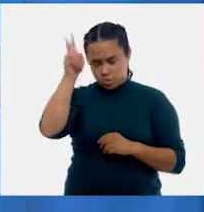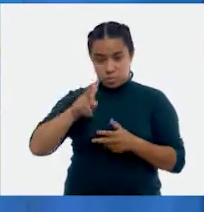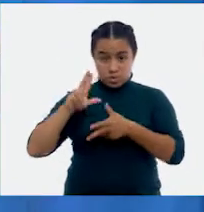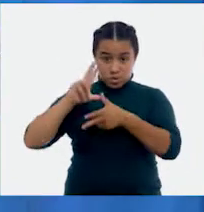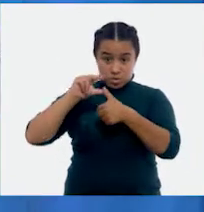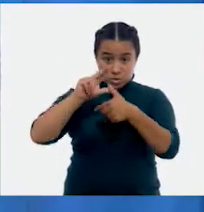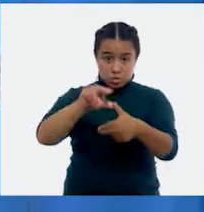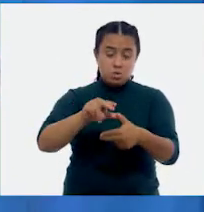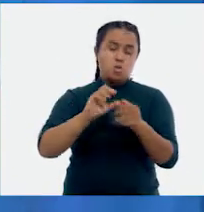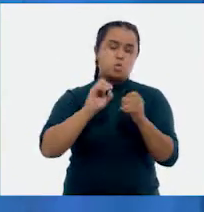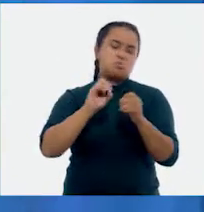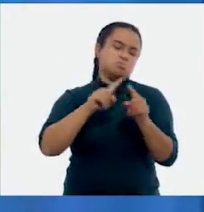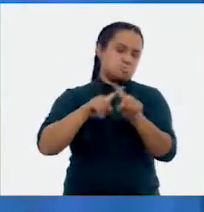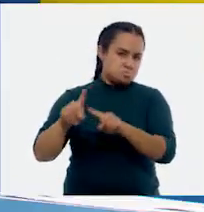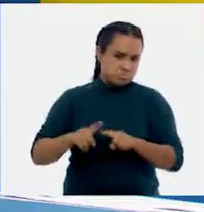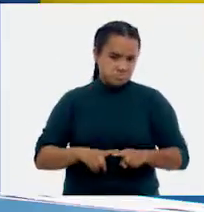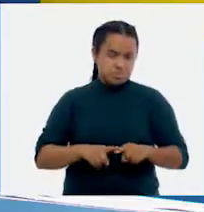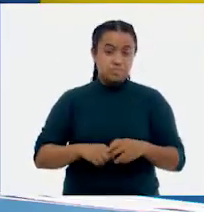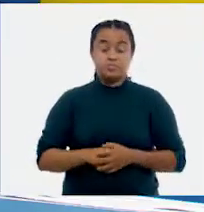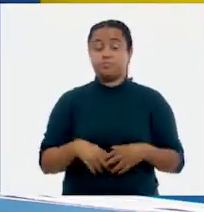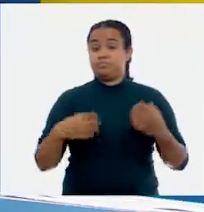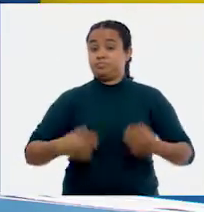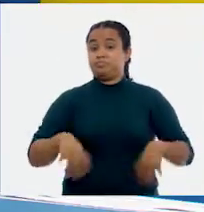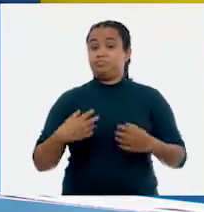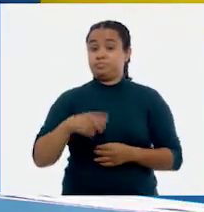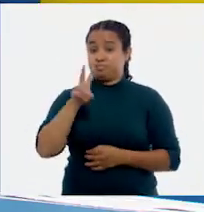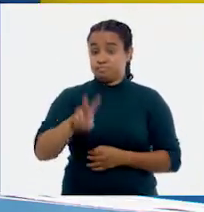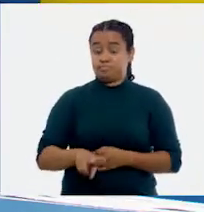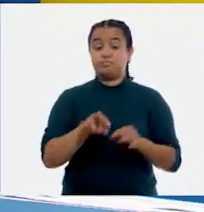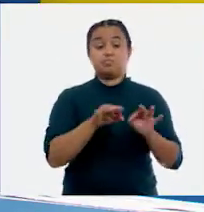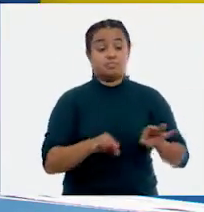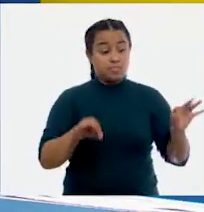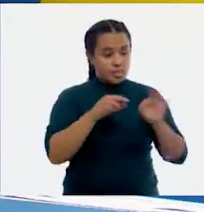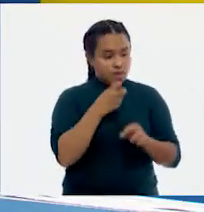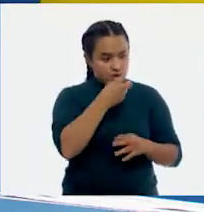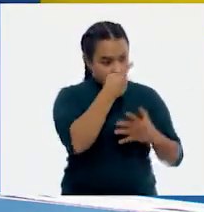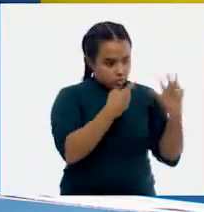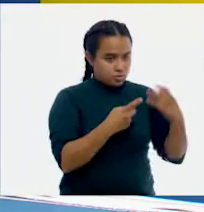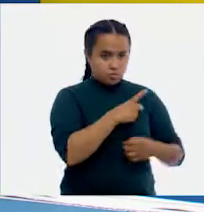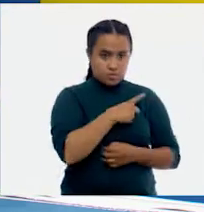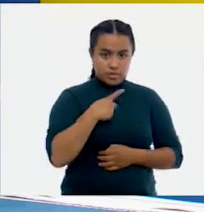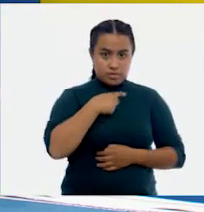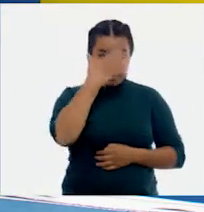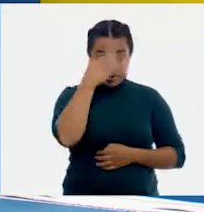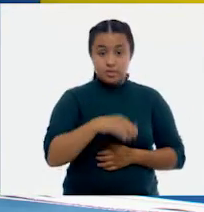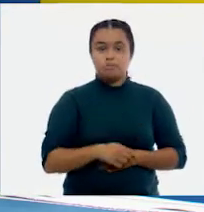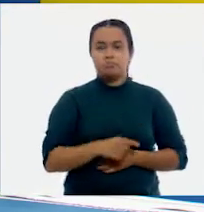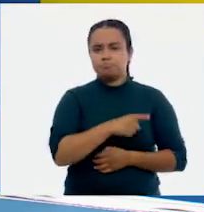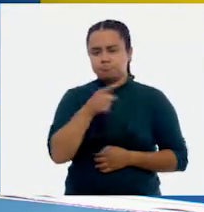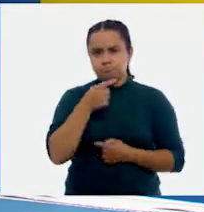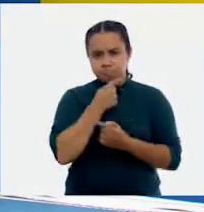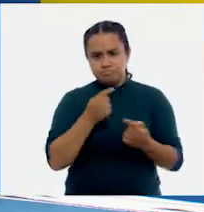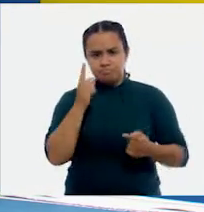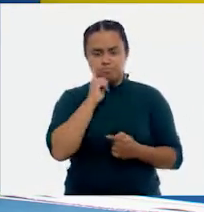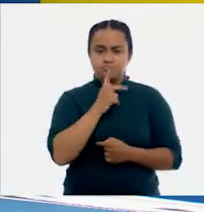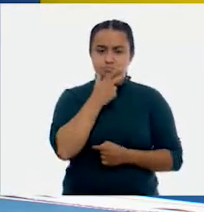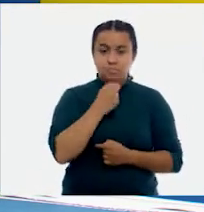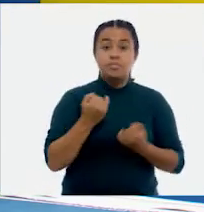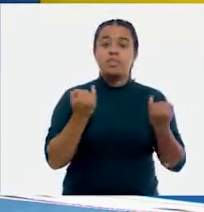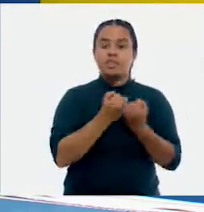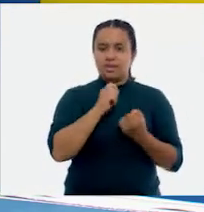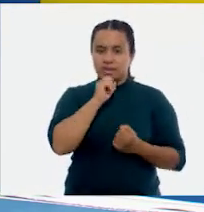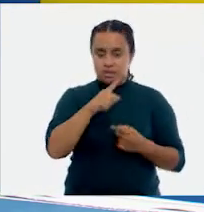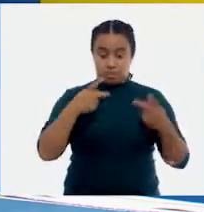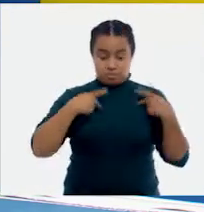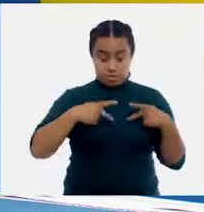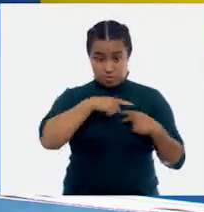huracanes, por citar algunos. ¡Wow! ¡Qué importante es saber todo esto! Las niñas, los niños y, por supuesto, las